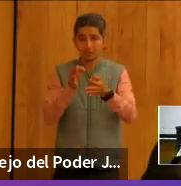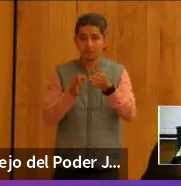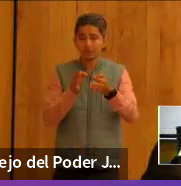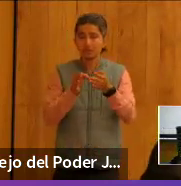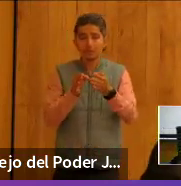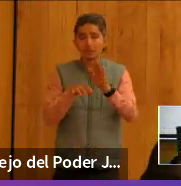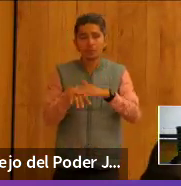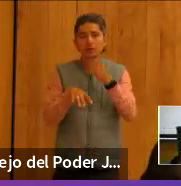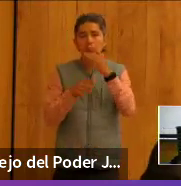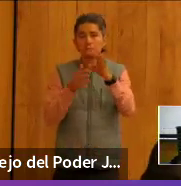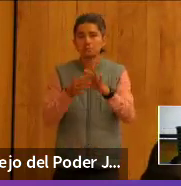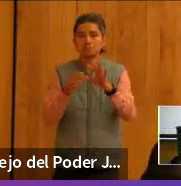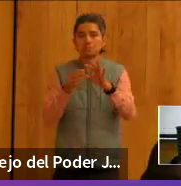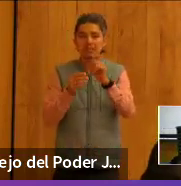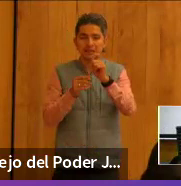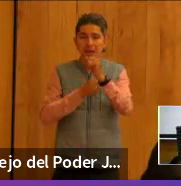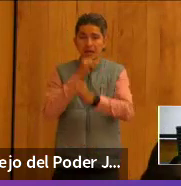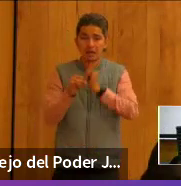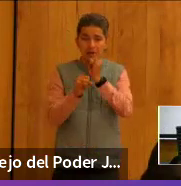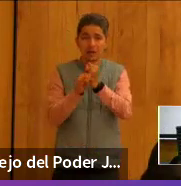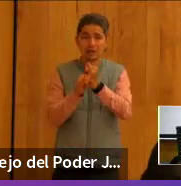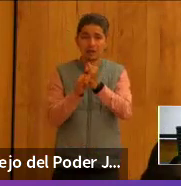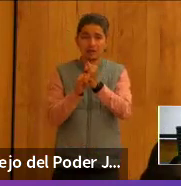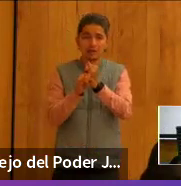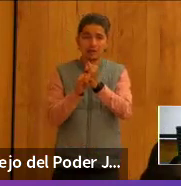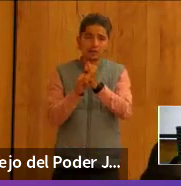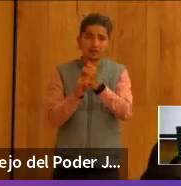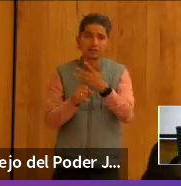médico, tenemos internacional a través de la